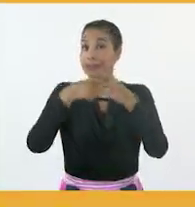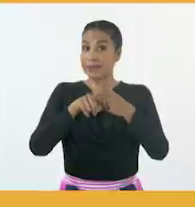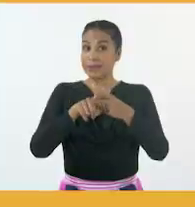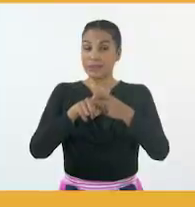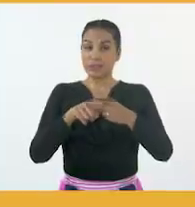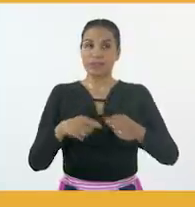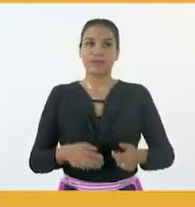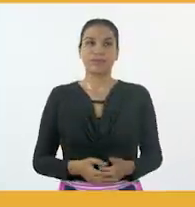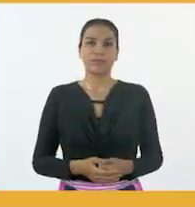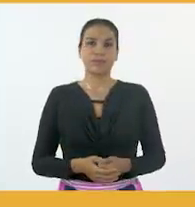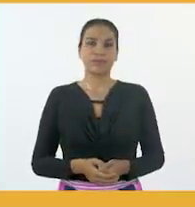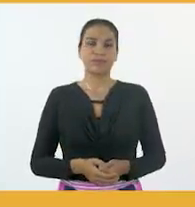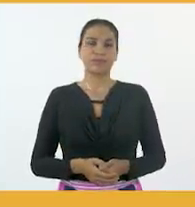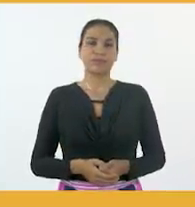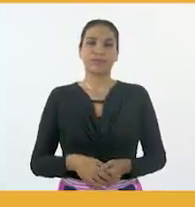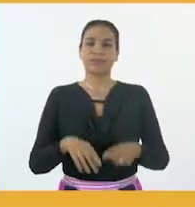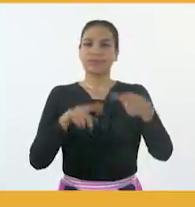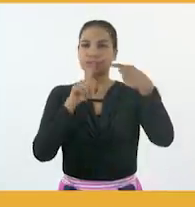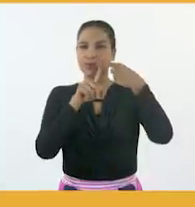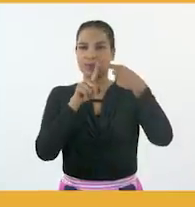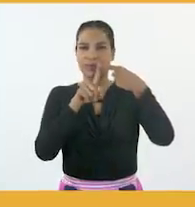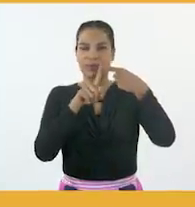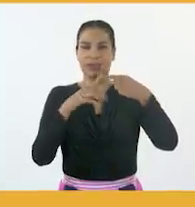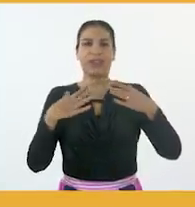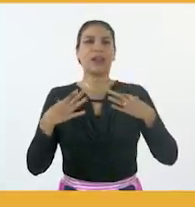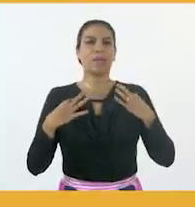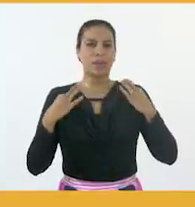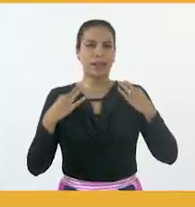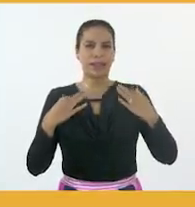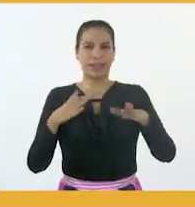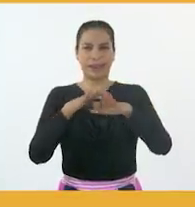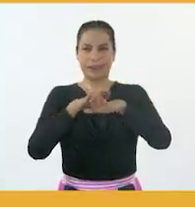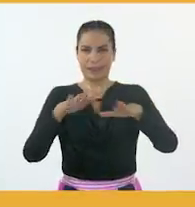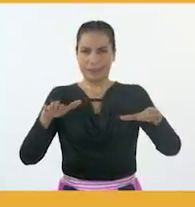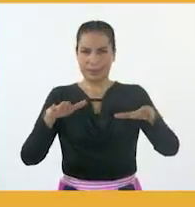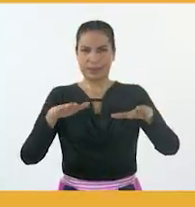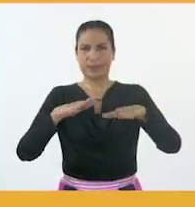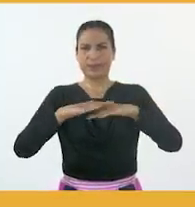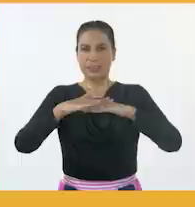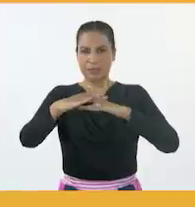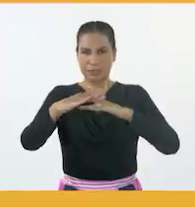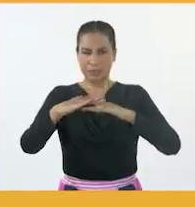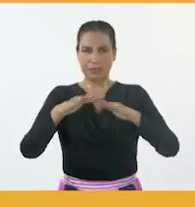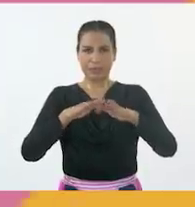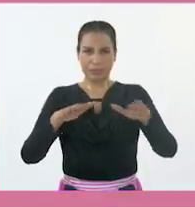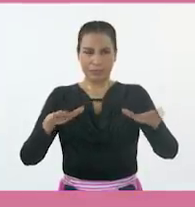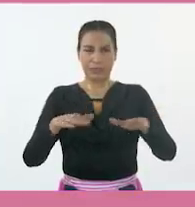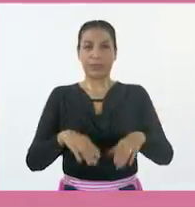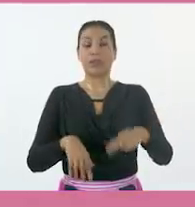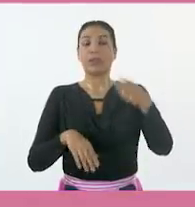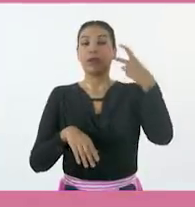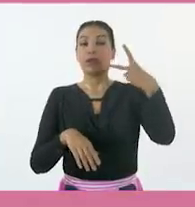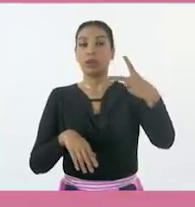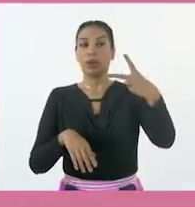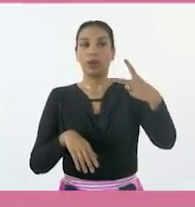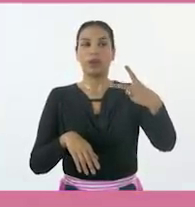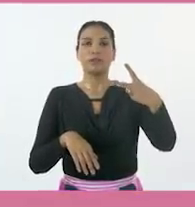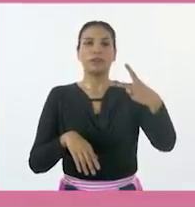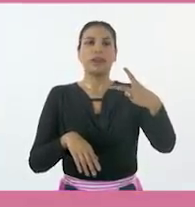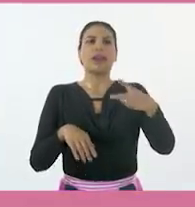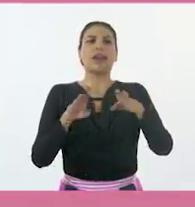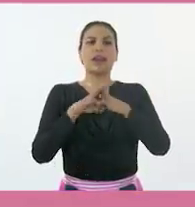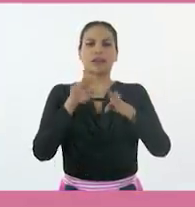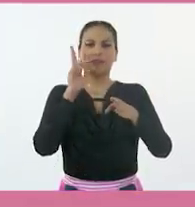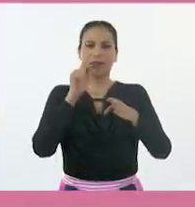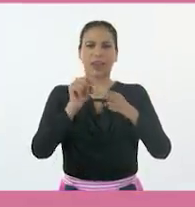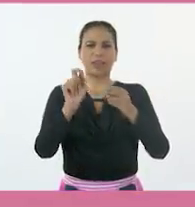¡Empecemos! 1. Estira la playera a lo largo y a lo ancho. 2. Marca con el